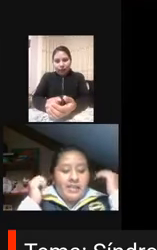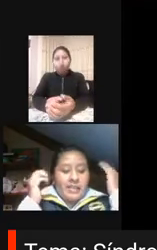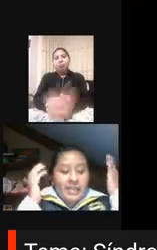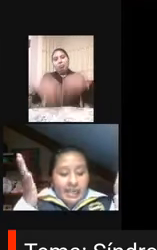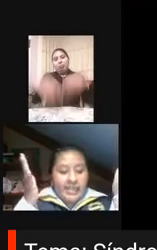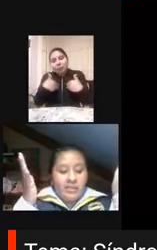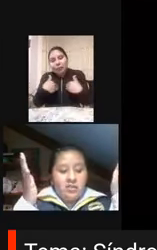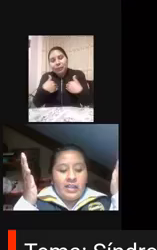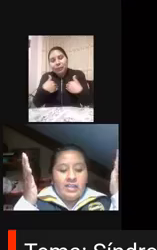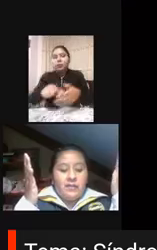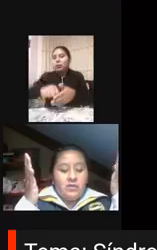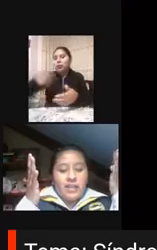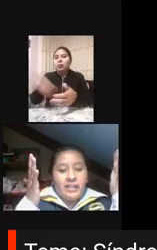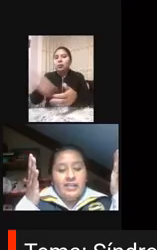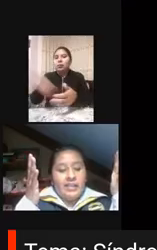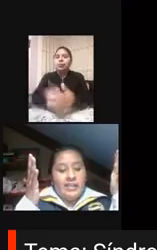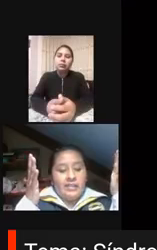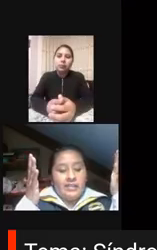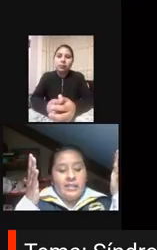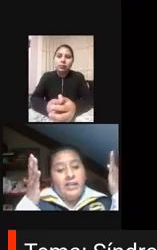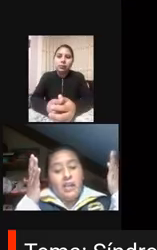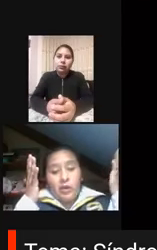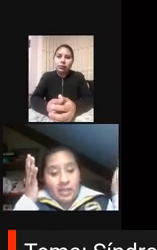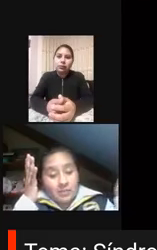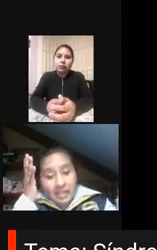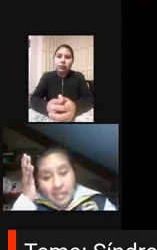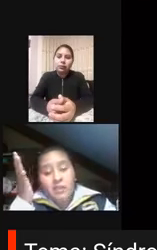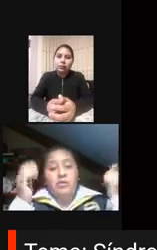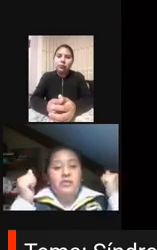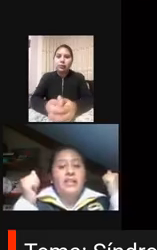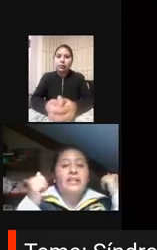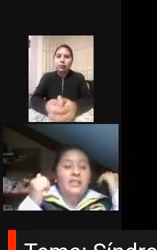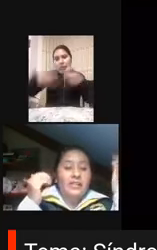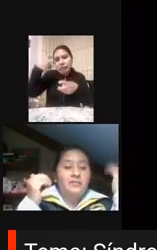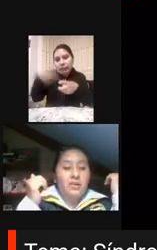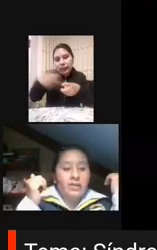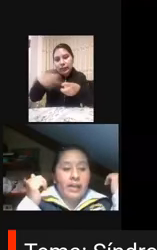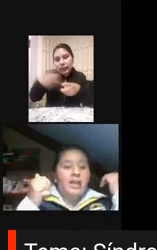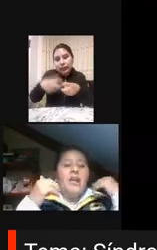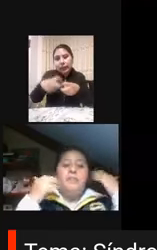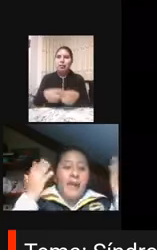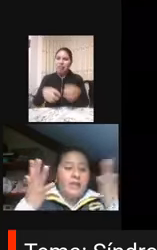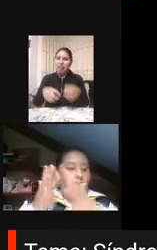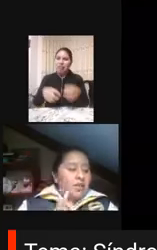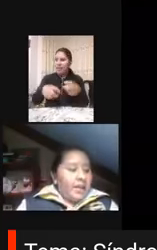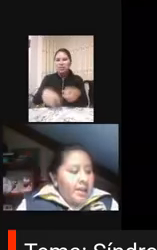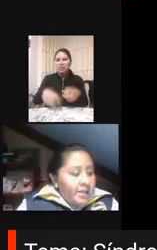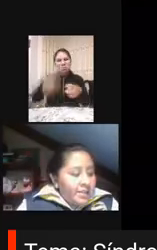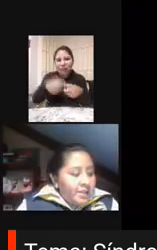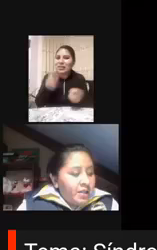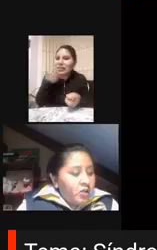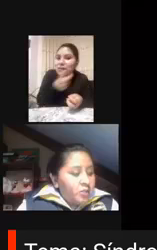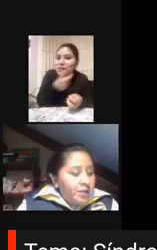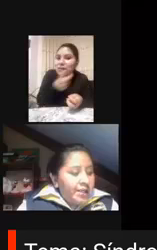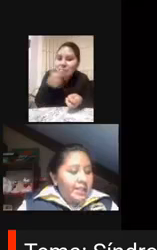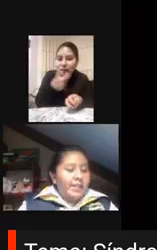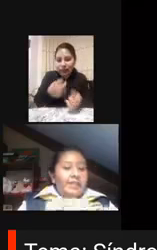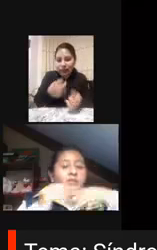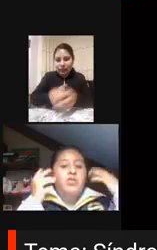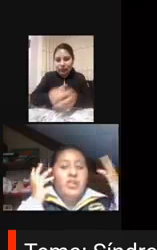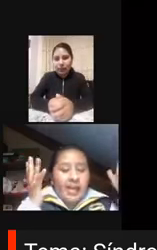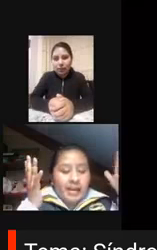también se tienen, ¿no? Las dificultades en el lenguaje expresivo, tienen esa dificultad. pero también ellos